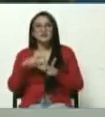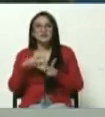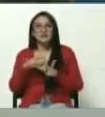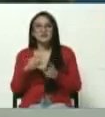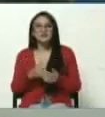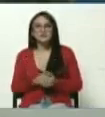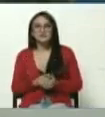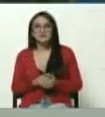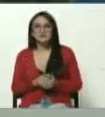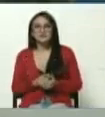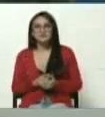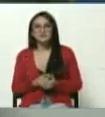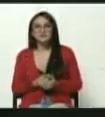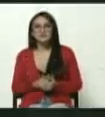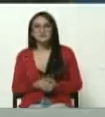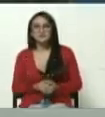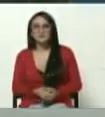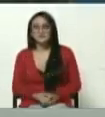Rebete.